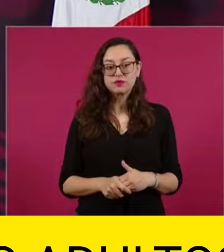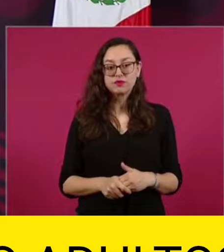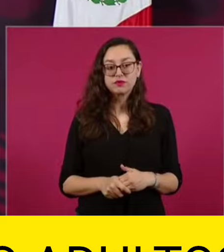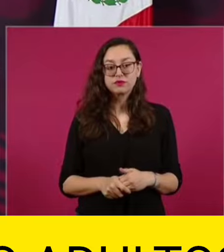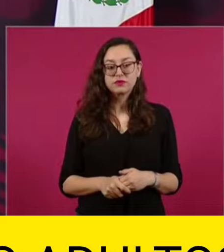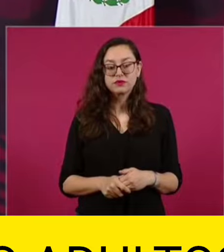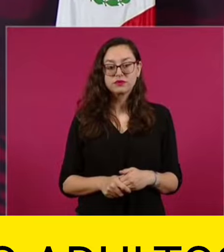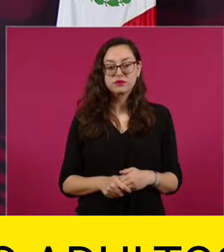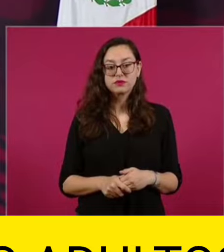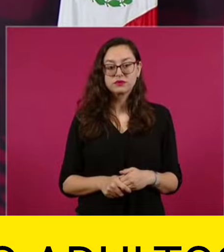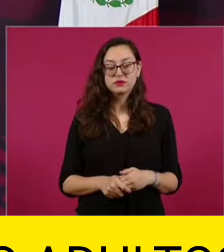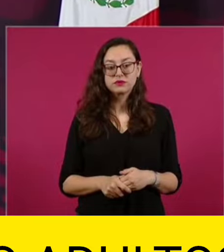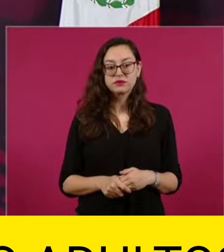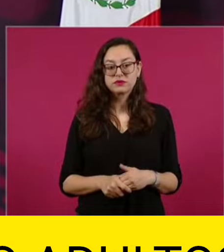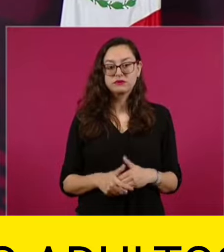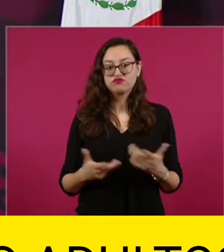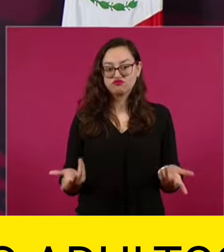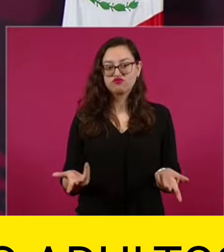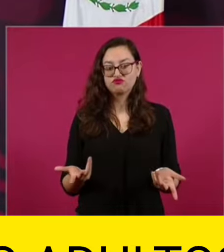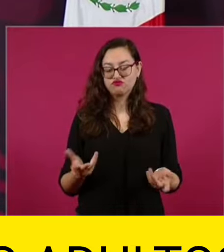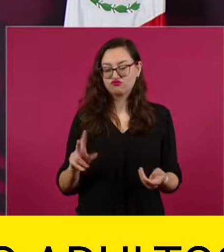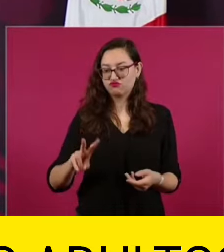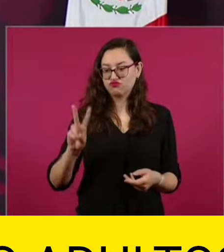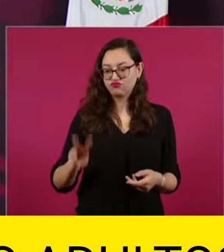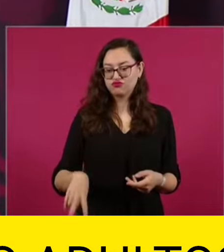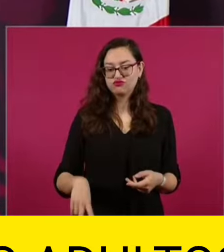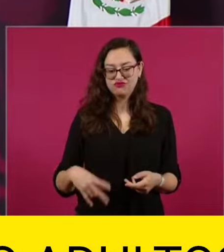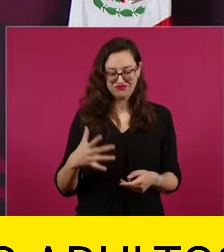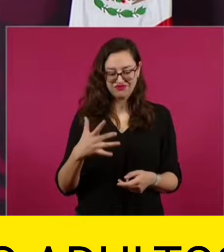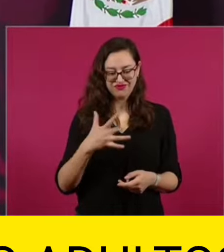nace del corazón